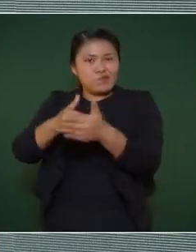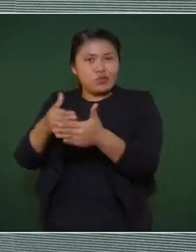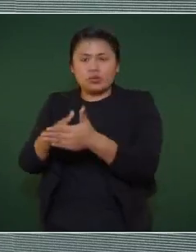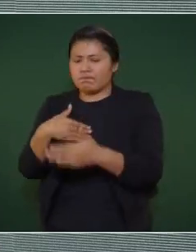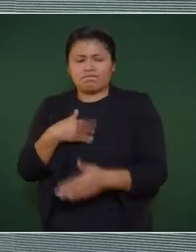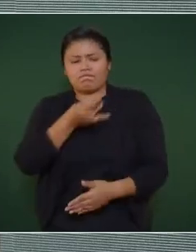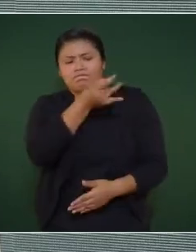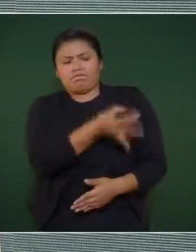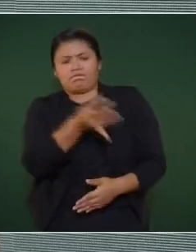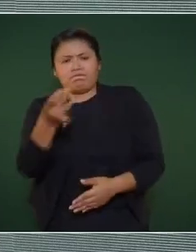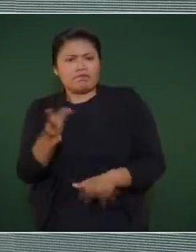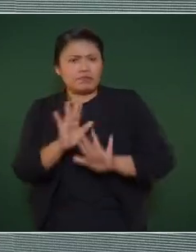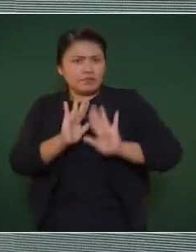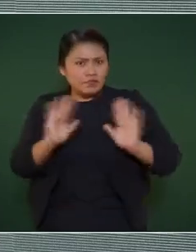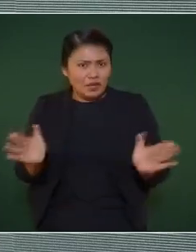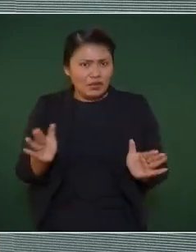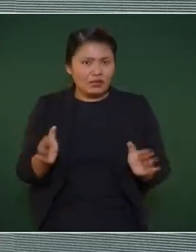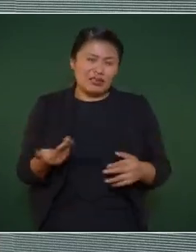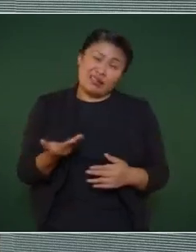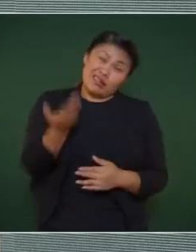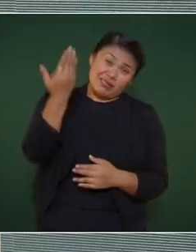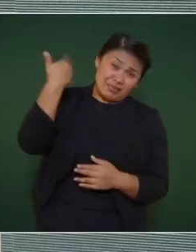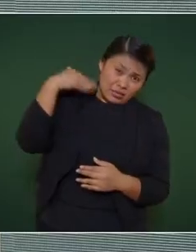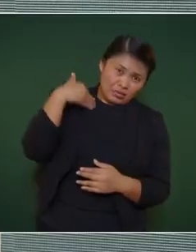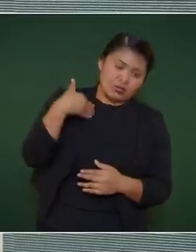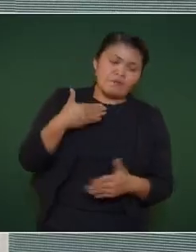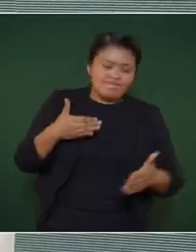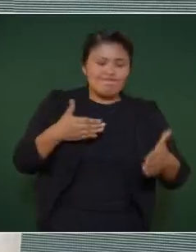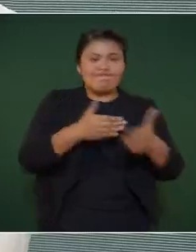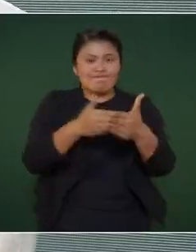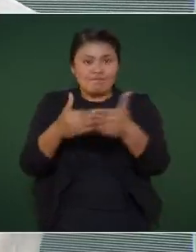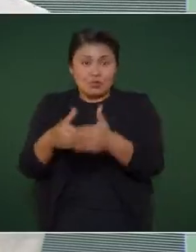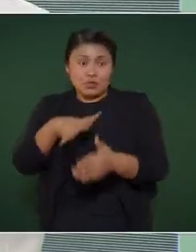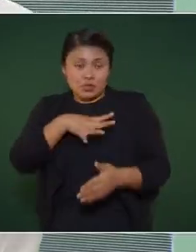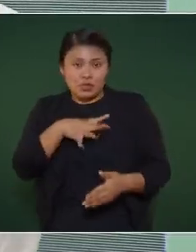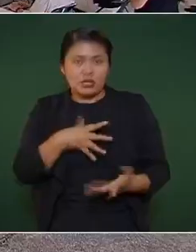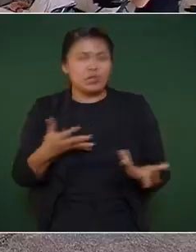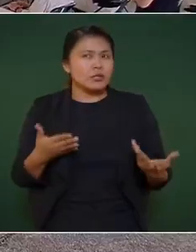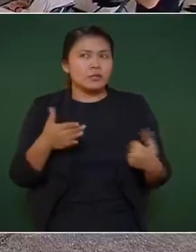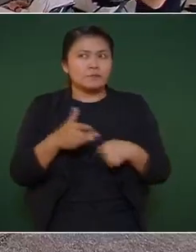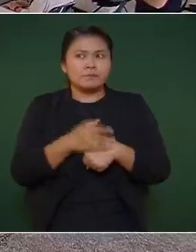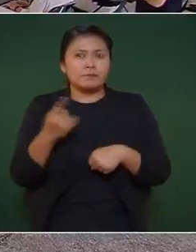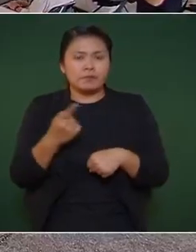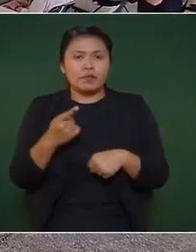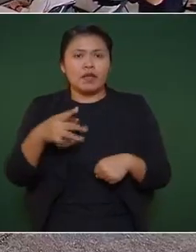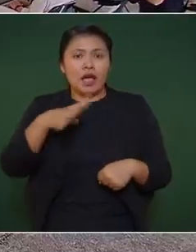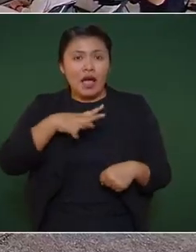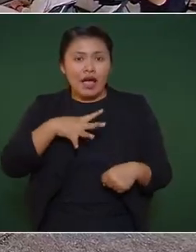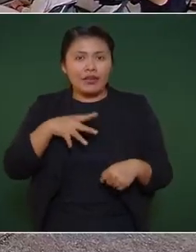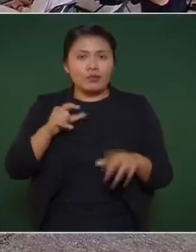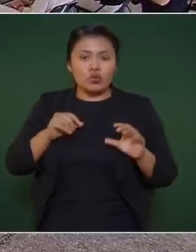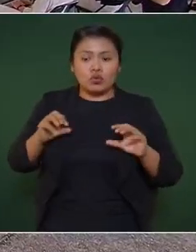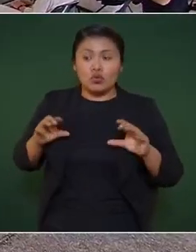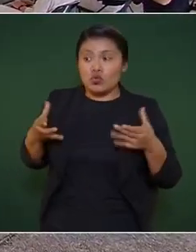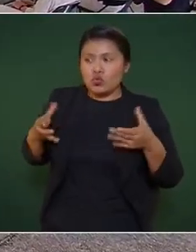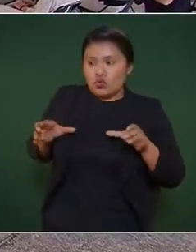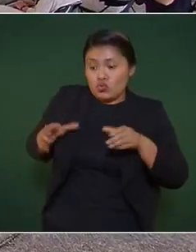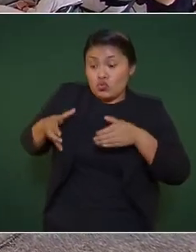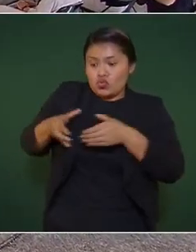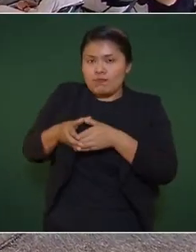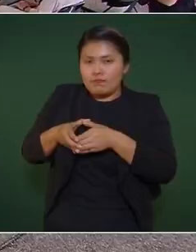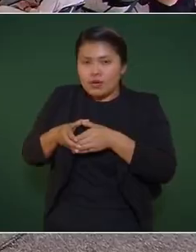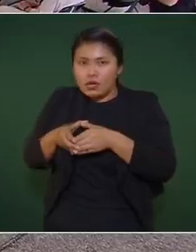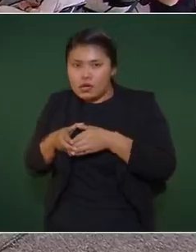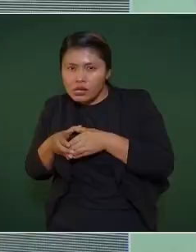que habían puesto, porque había una mafia que